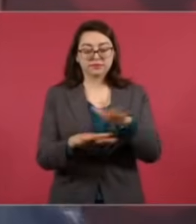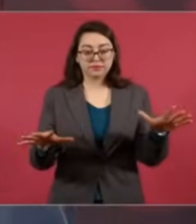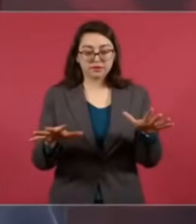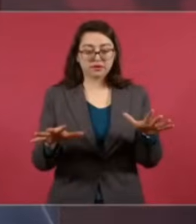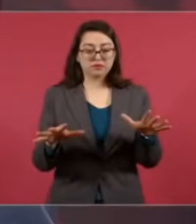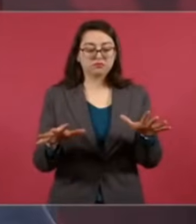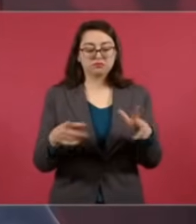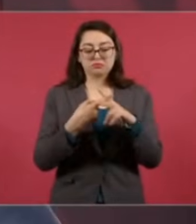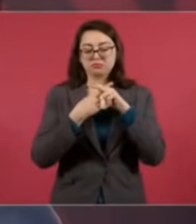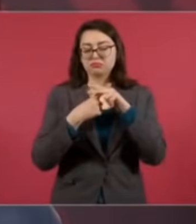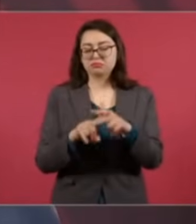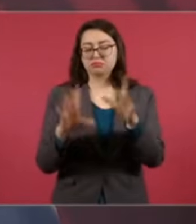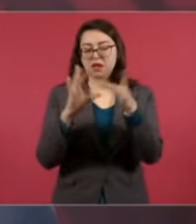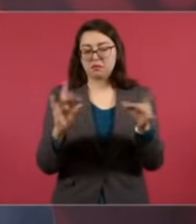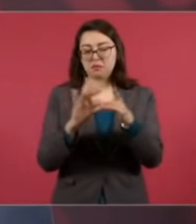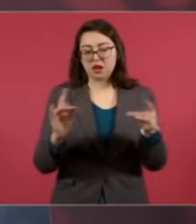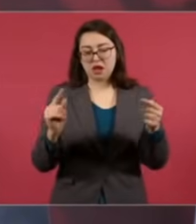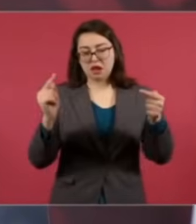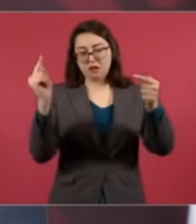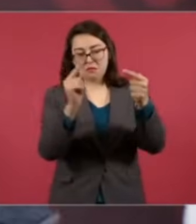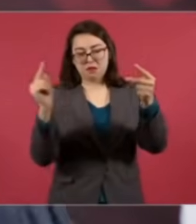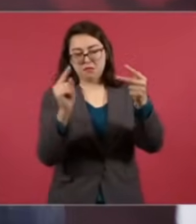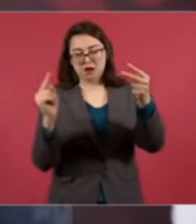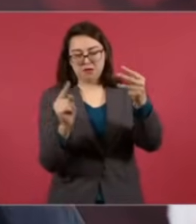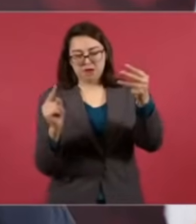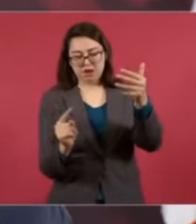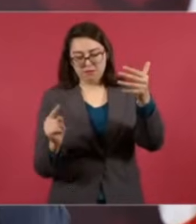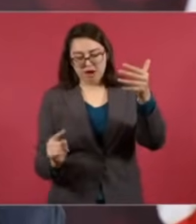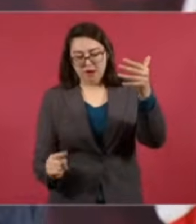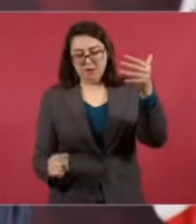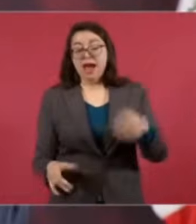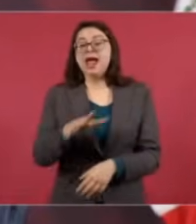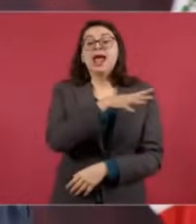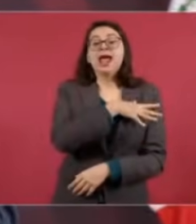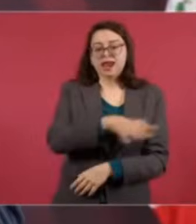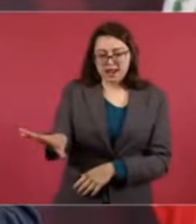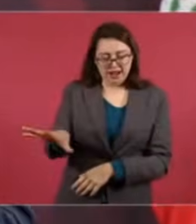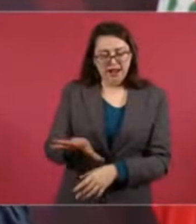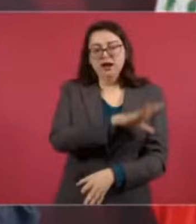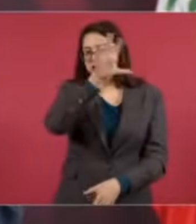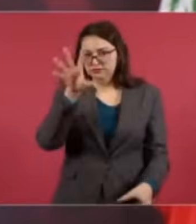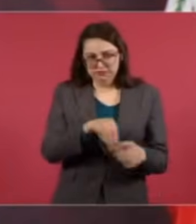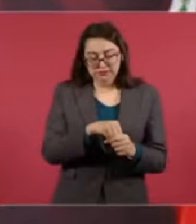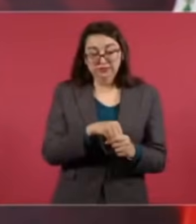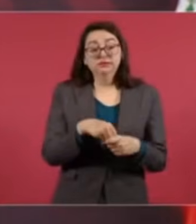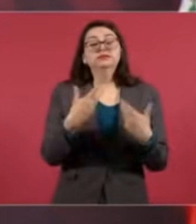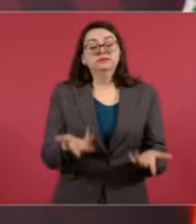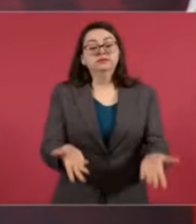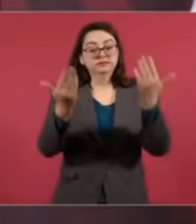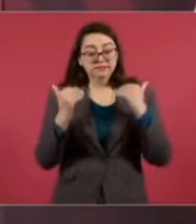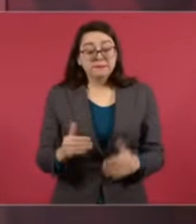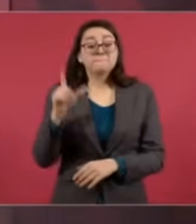con una introducción, con un prólogo general, y luego mañana vamos a